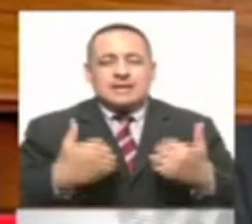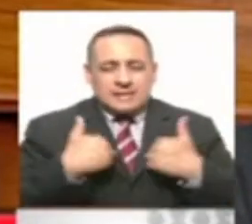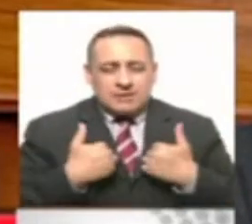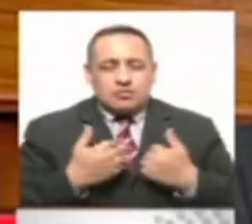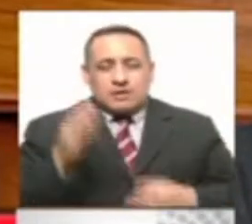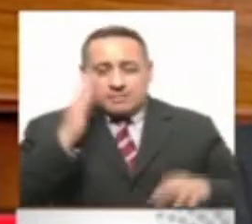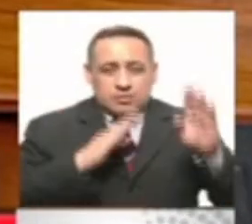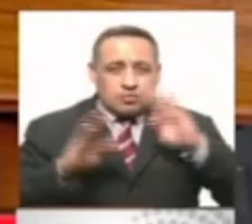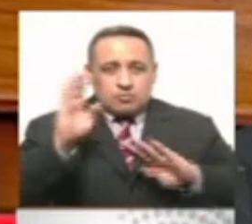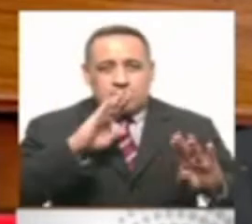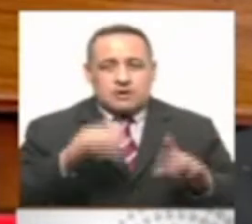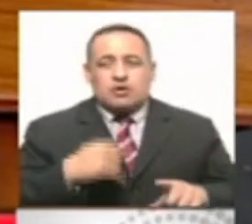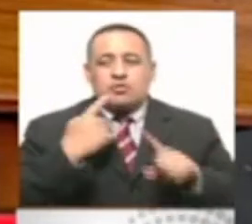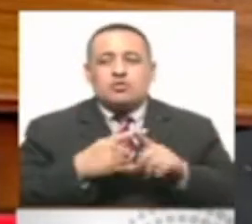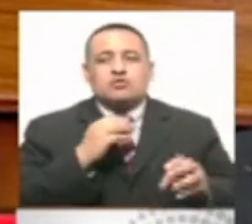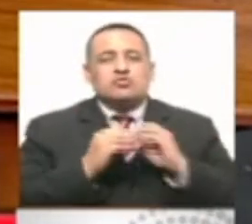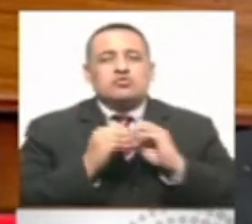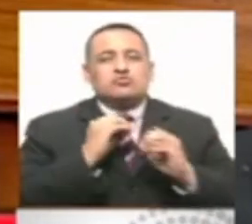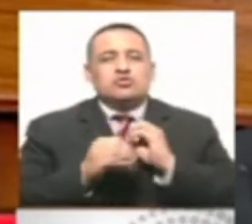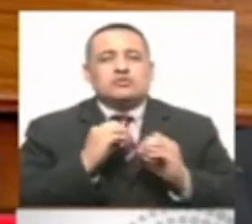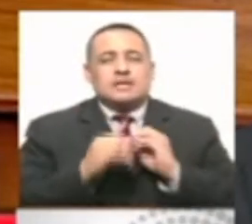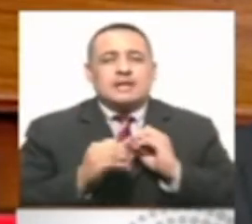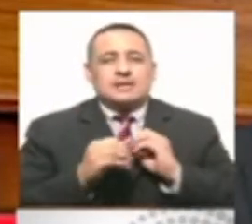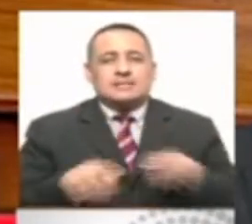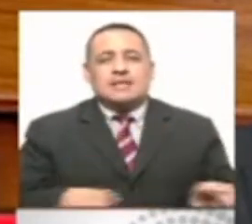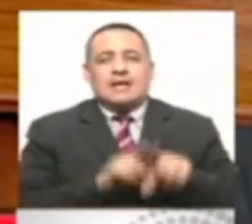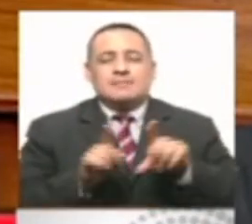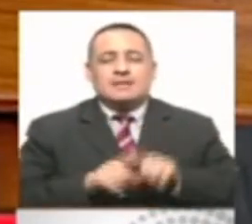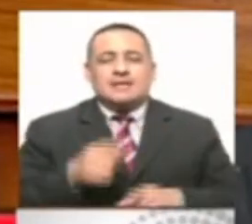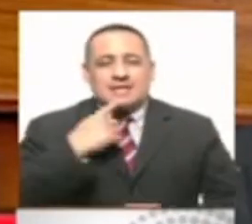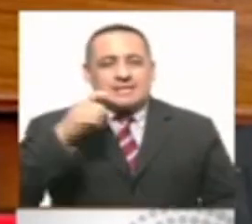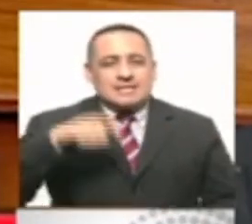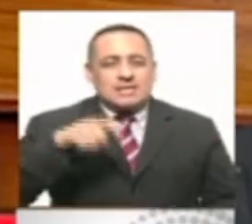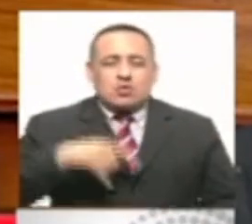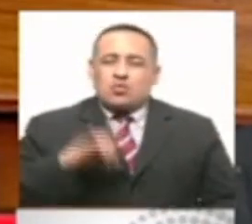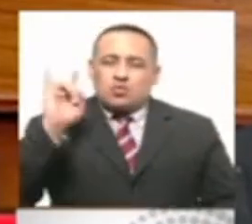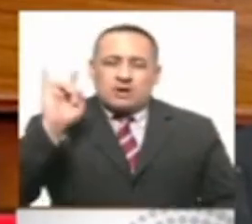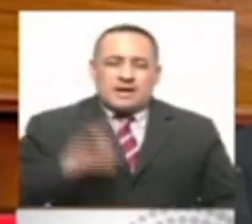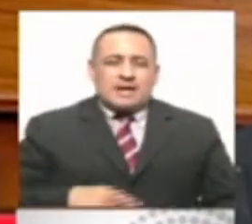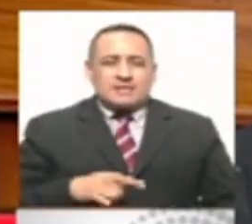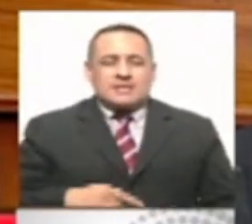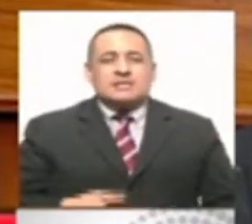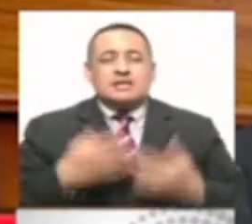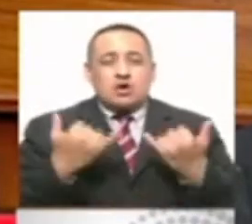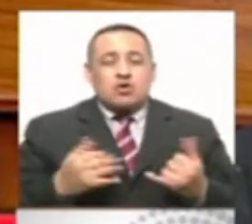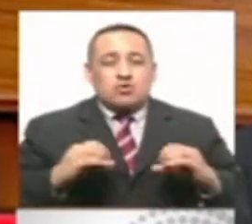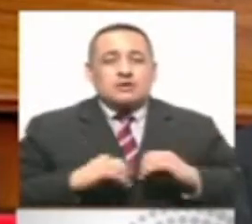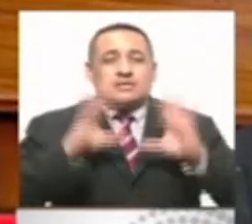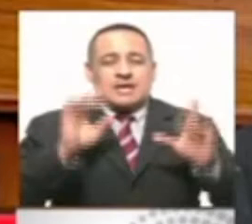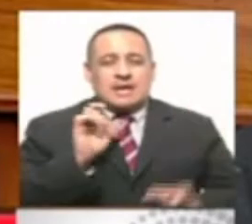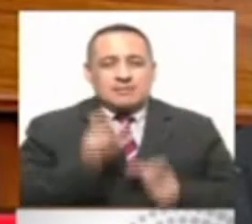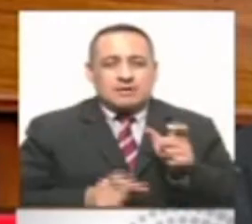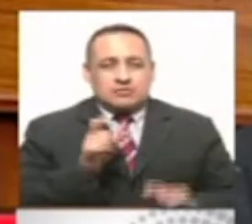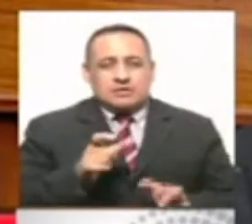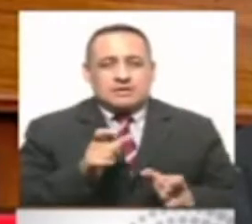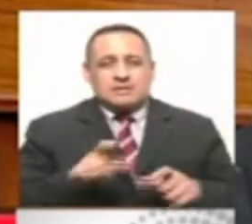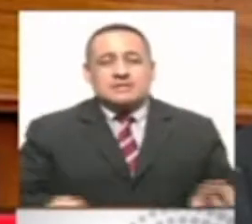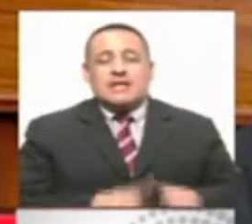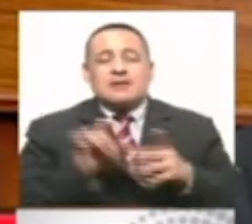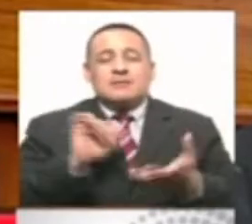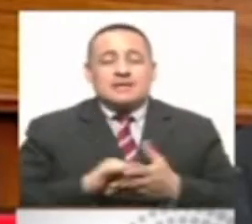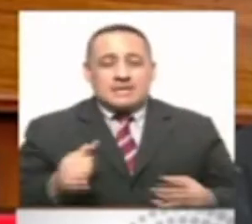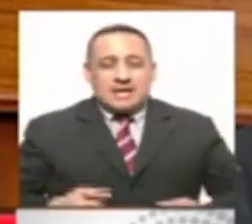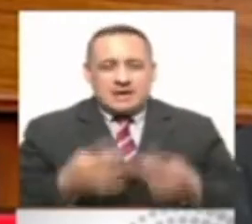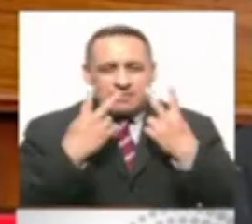que preocuparnos por resolver las necesidades urgentes de hoy en día a nuestro pueblo. Hemos